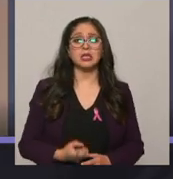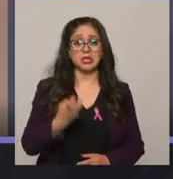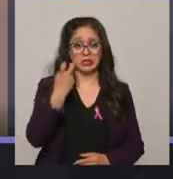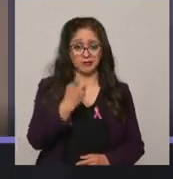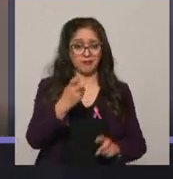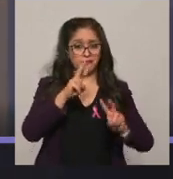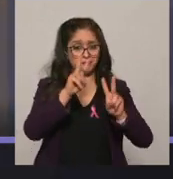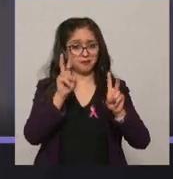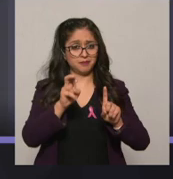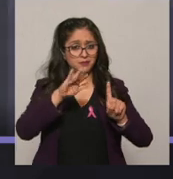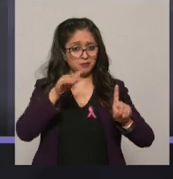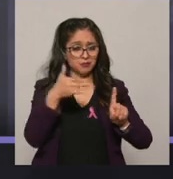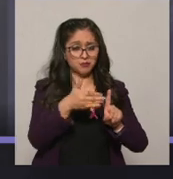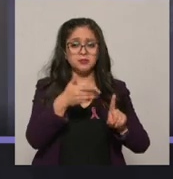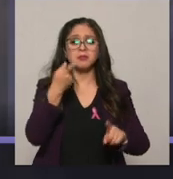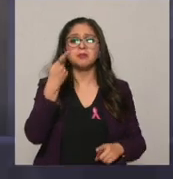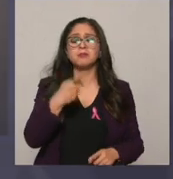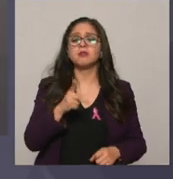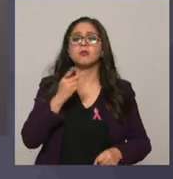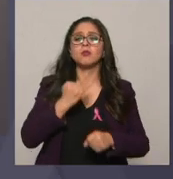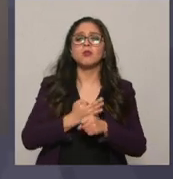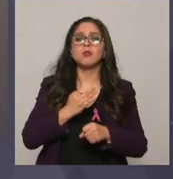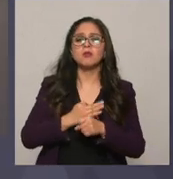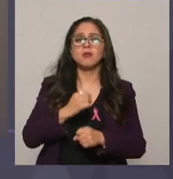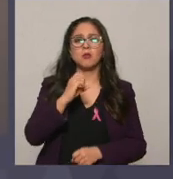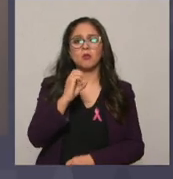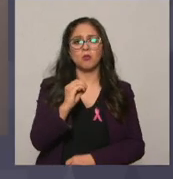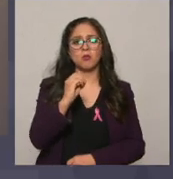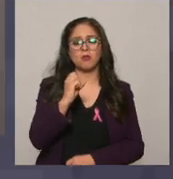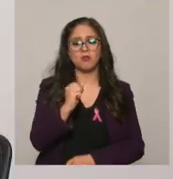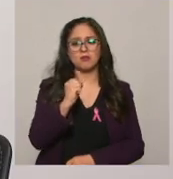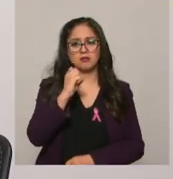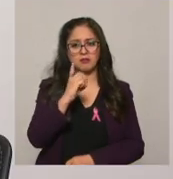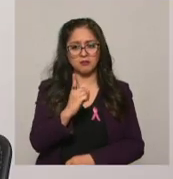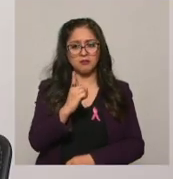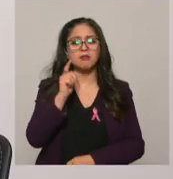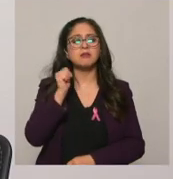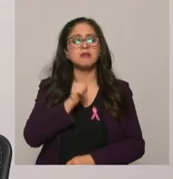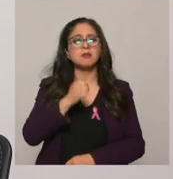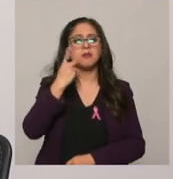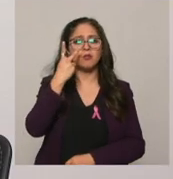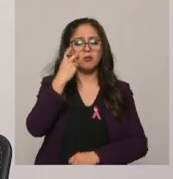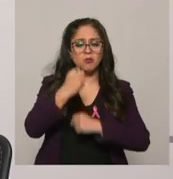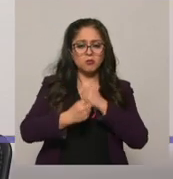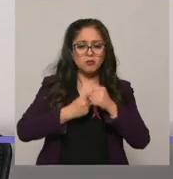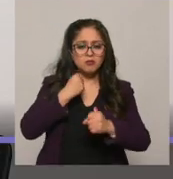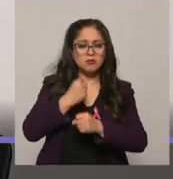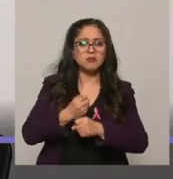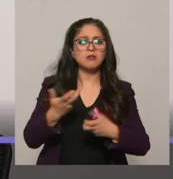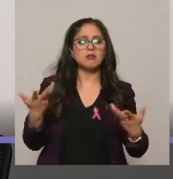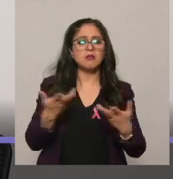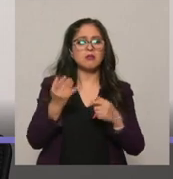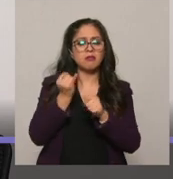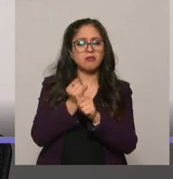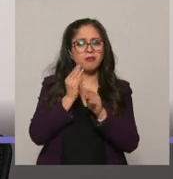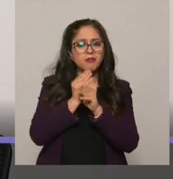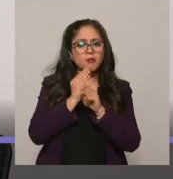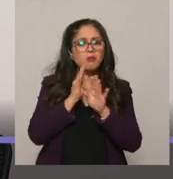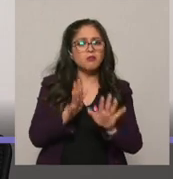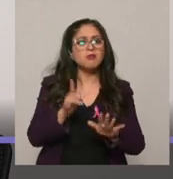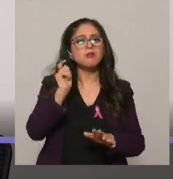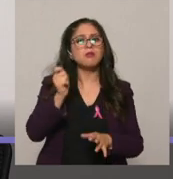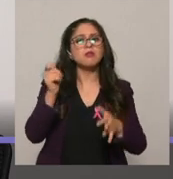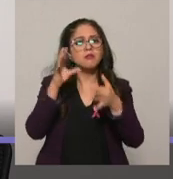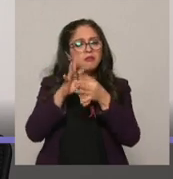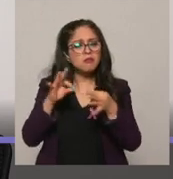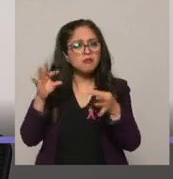otro, recientemente la OECD cada 2 años hace un informe sobre el bienestar